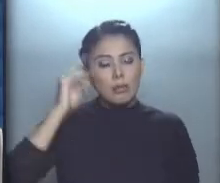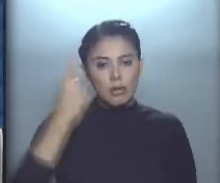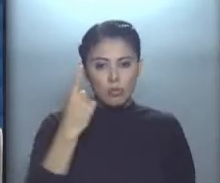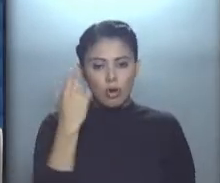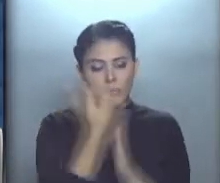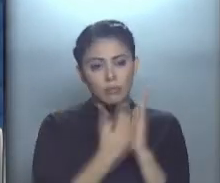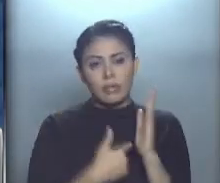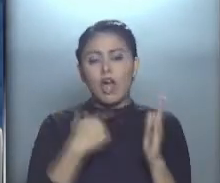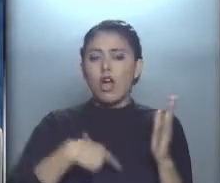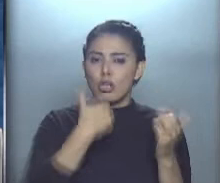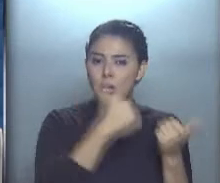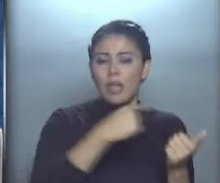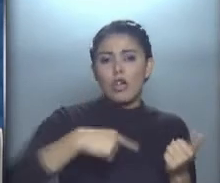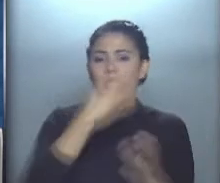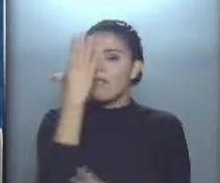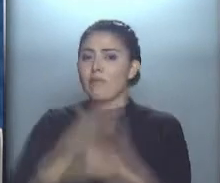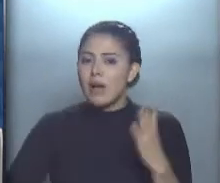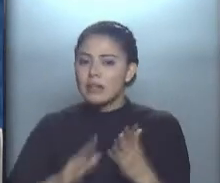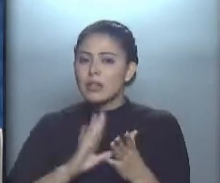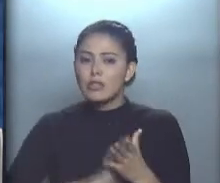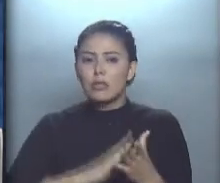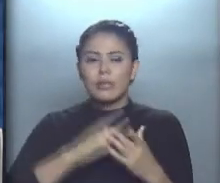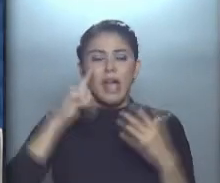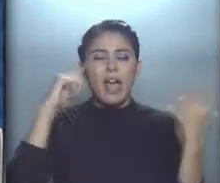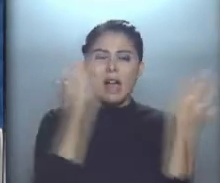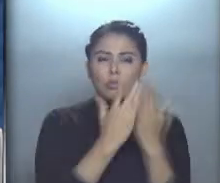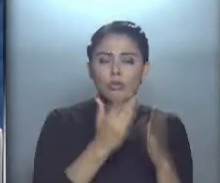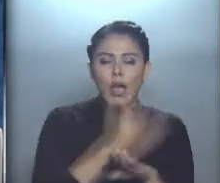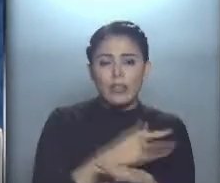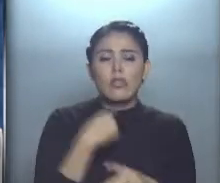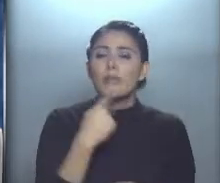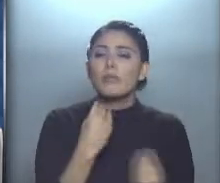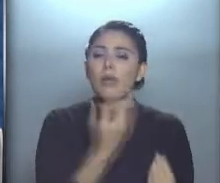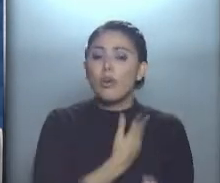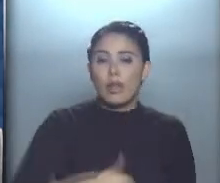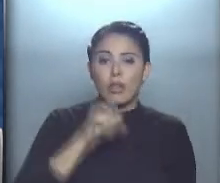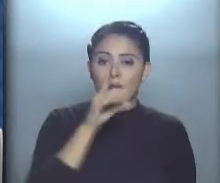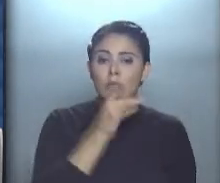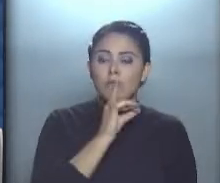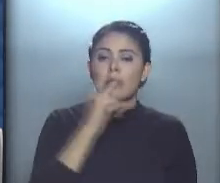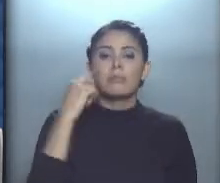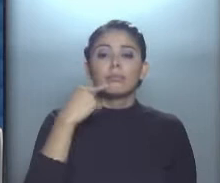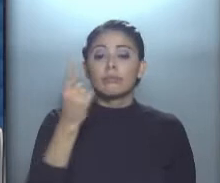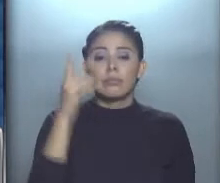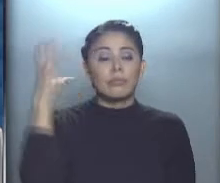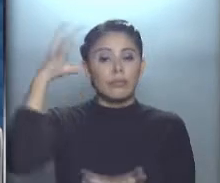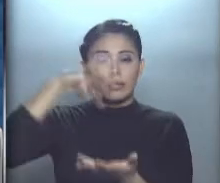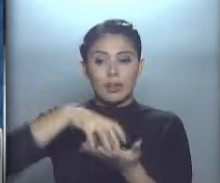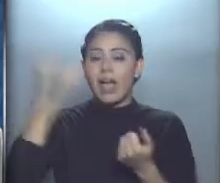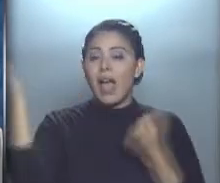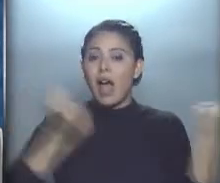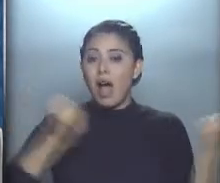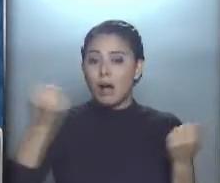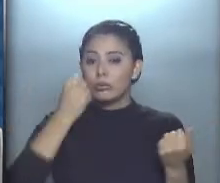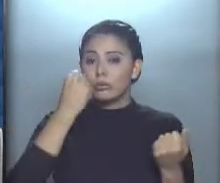¿qué se hizo bien y qué se hizo mal en materia de inteligencia para evitar esto? Y se lo pregunto porque el gobernador Alperovich sacó de sus concesionarias sus automotores